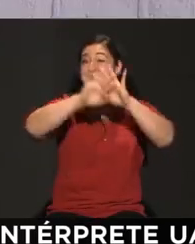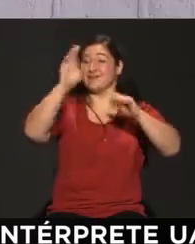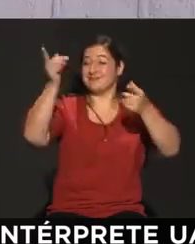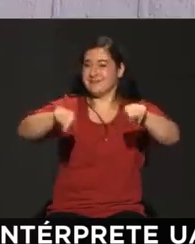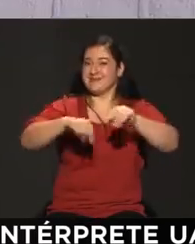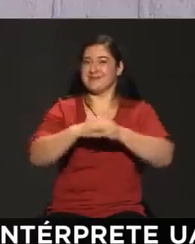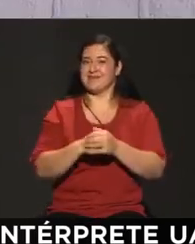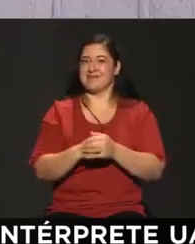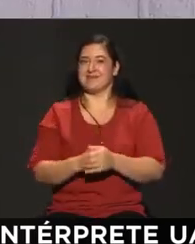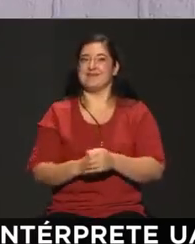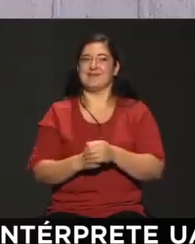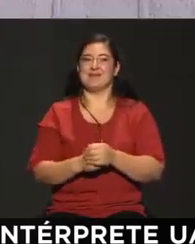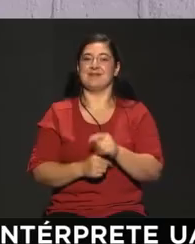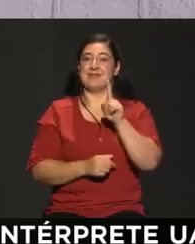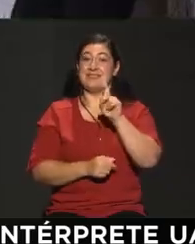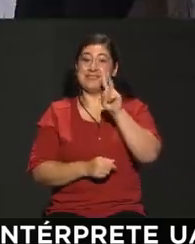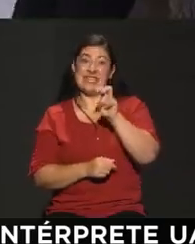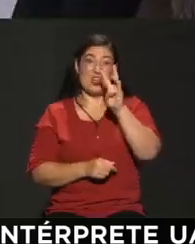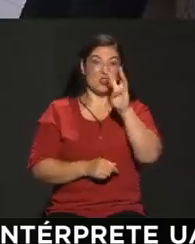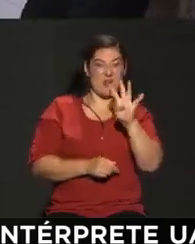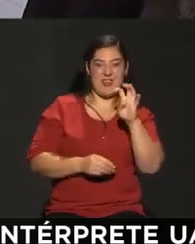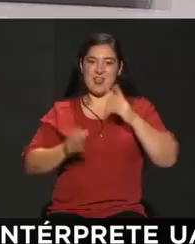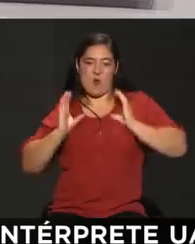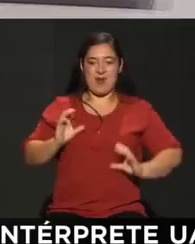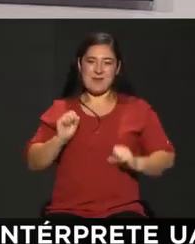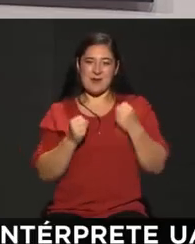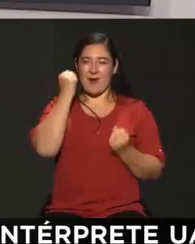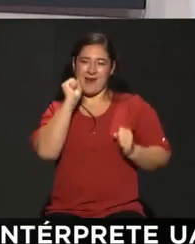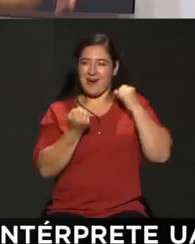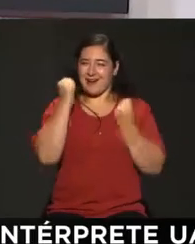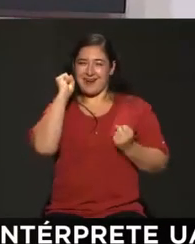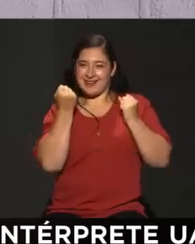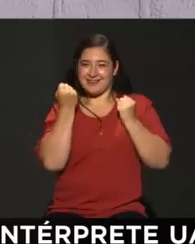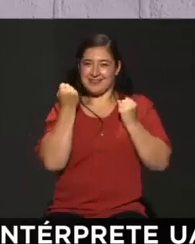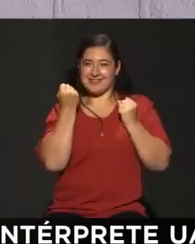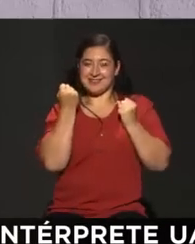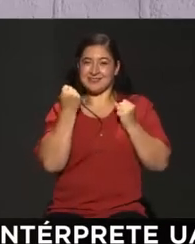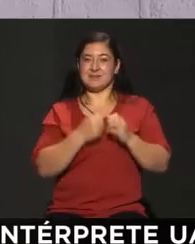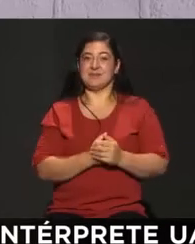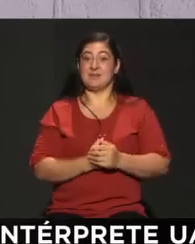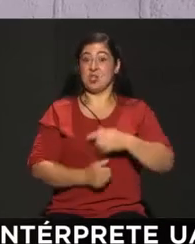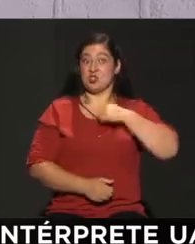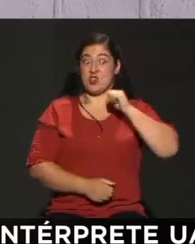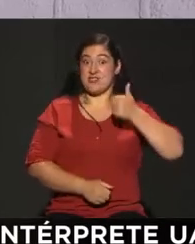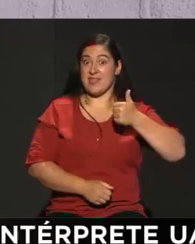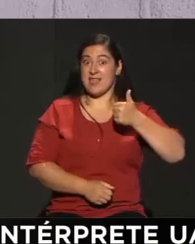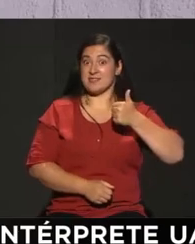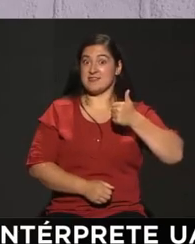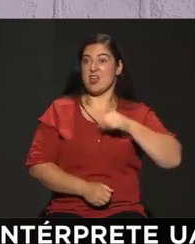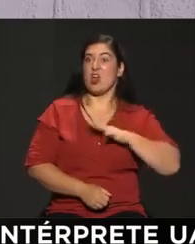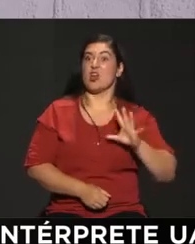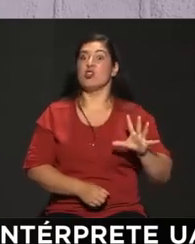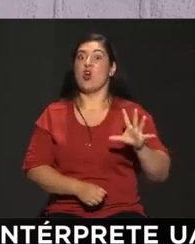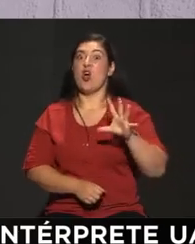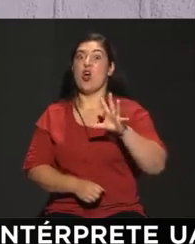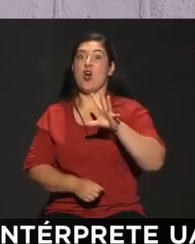también. 7, 8, todo el cuerpo se mueve. 7, 8, todo el cuerpo se mueve. Cuando cuente 10, todo está